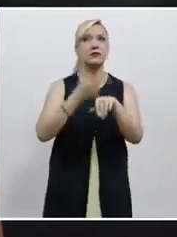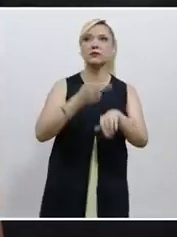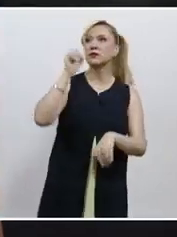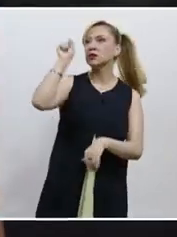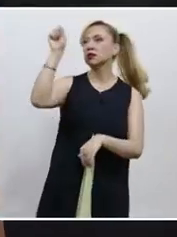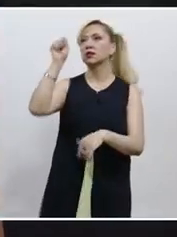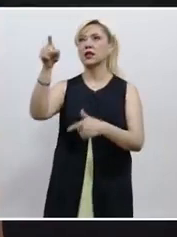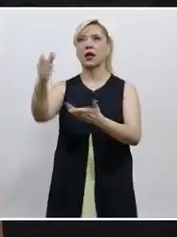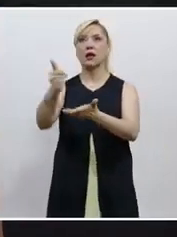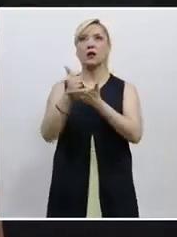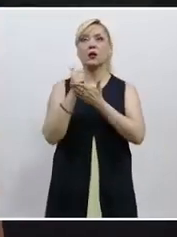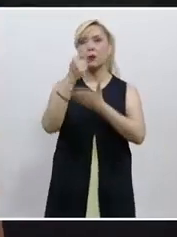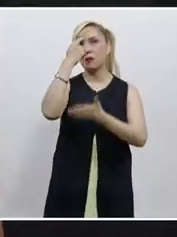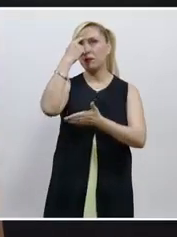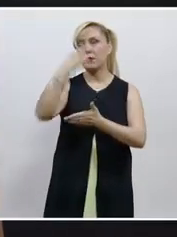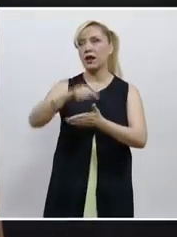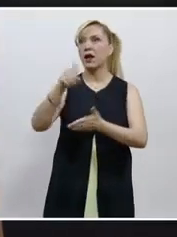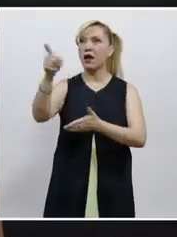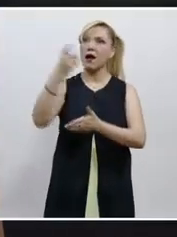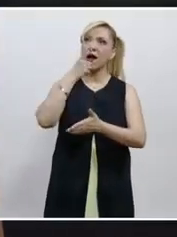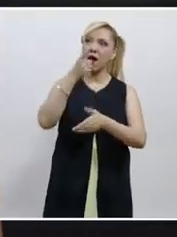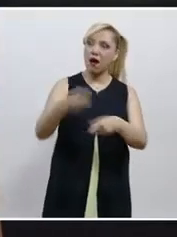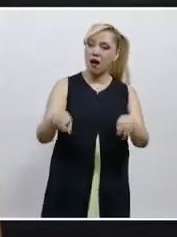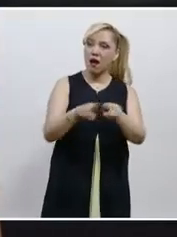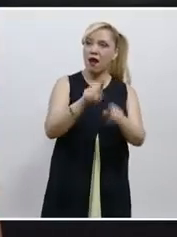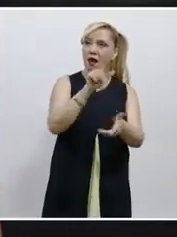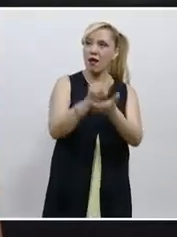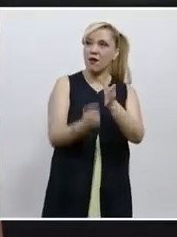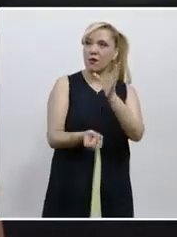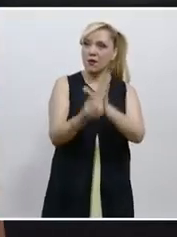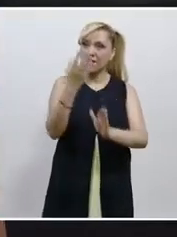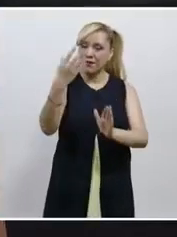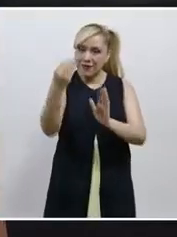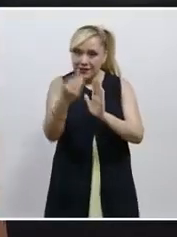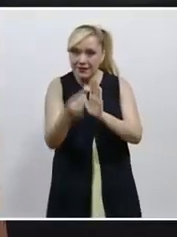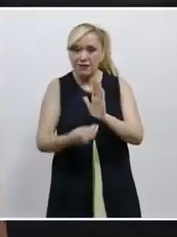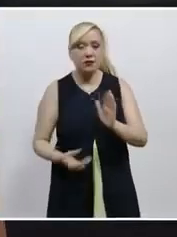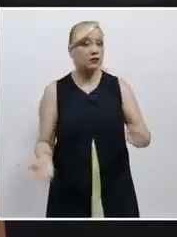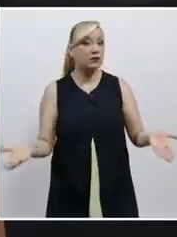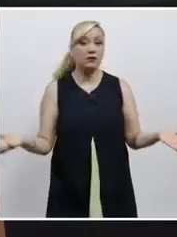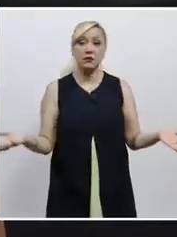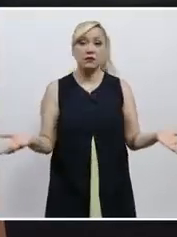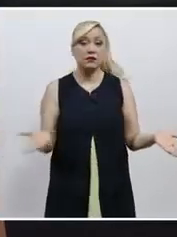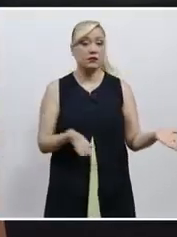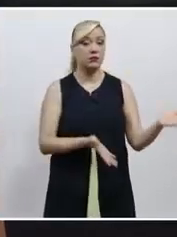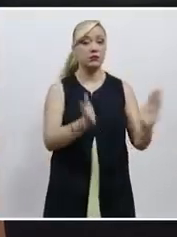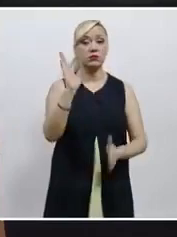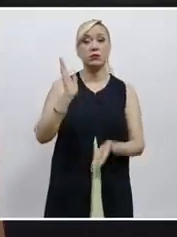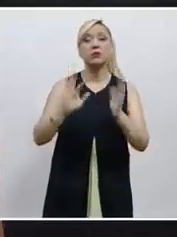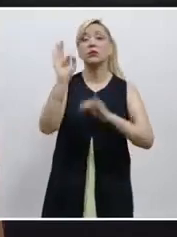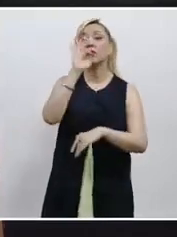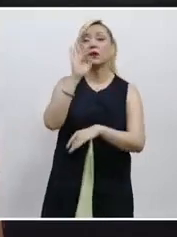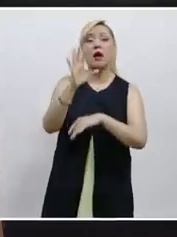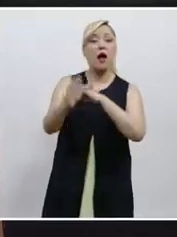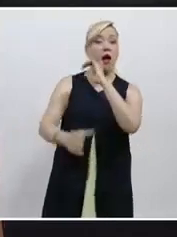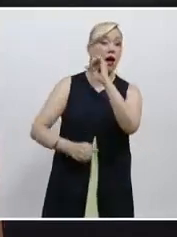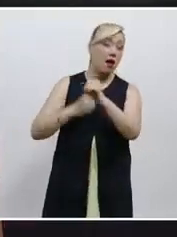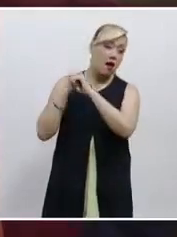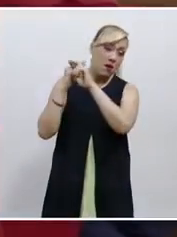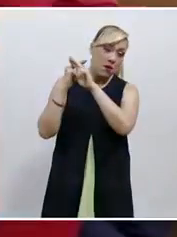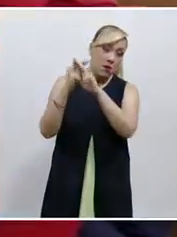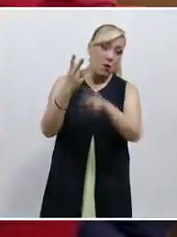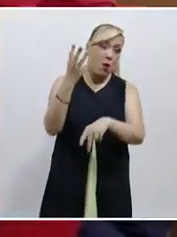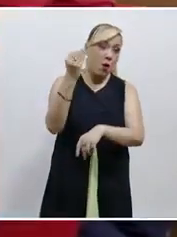Y lo grave de esto es que serían los despidos principalmente de los trabajadores que tienen más años de